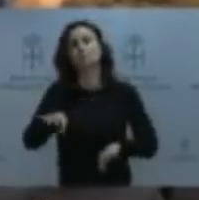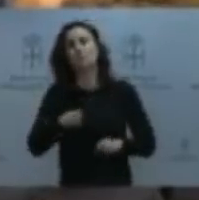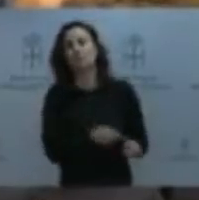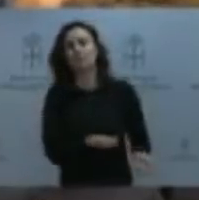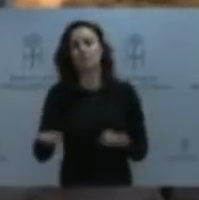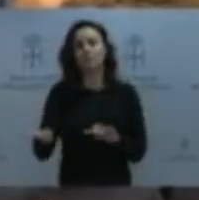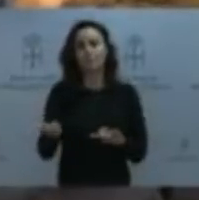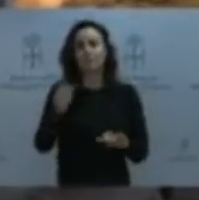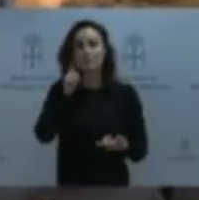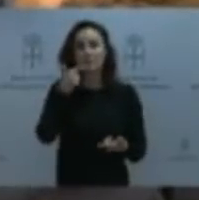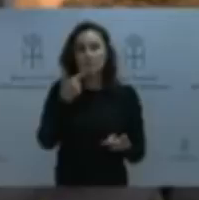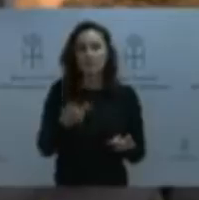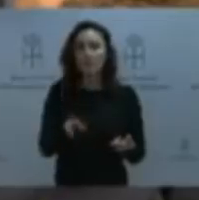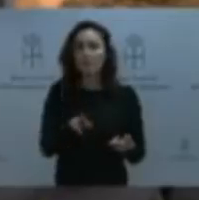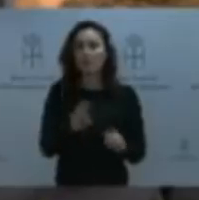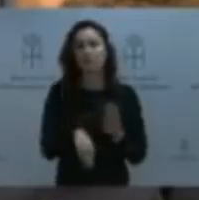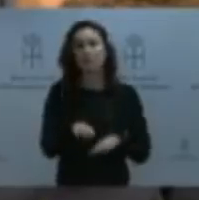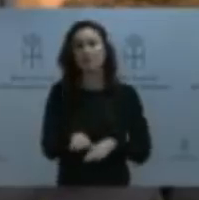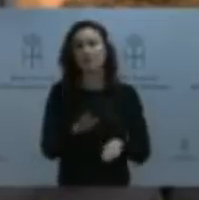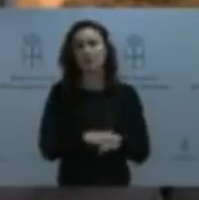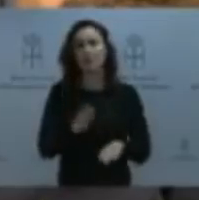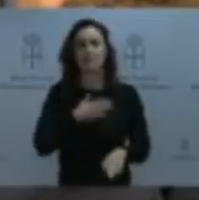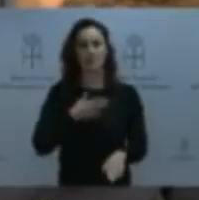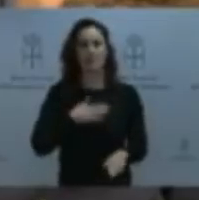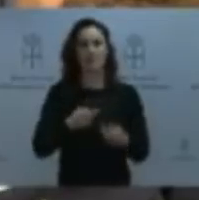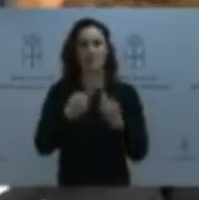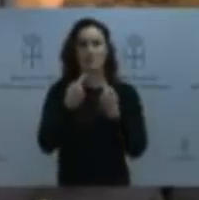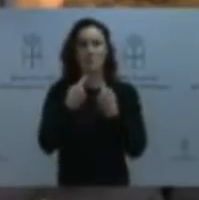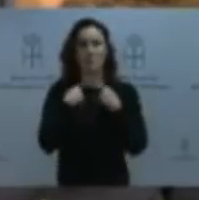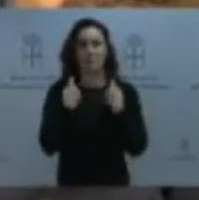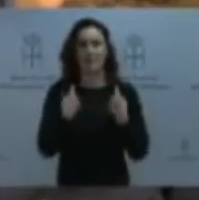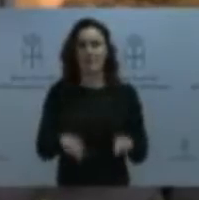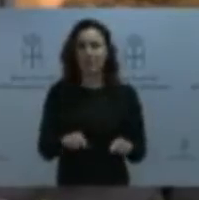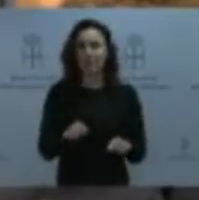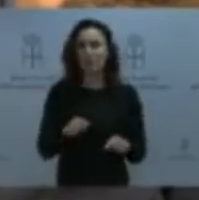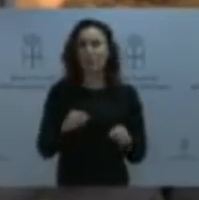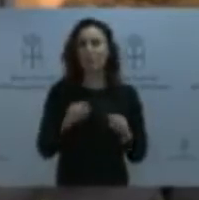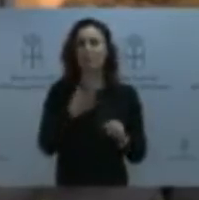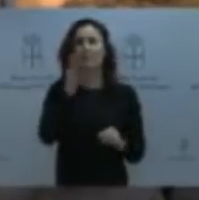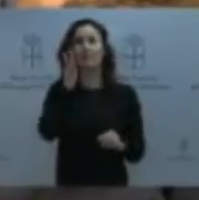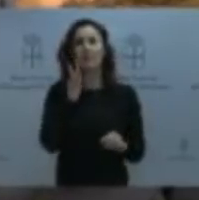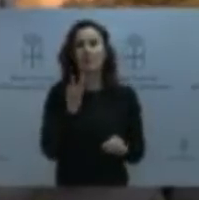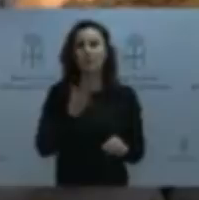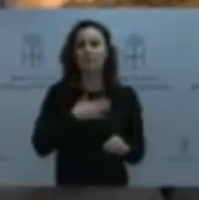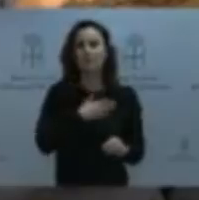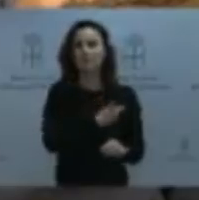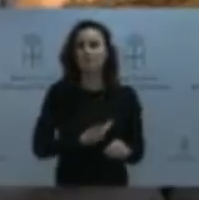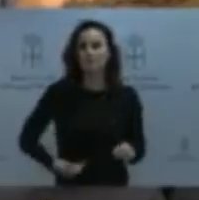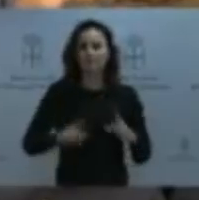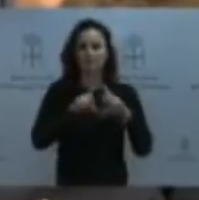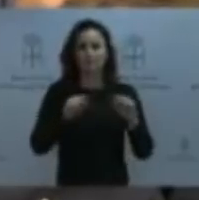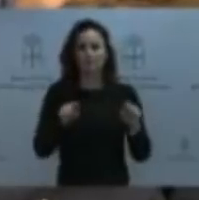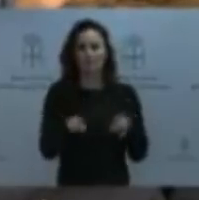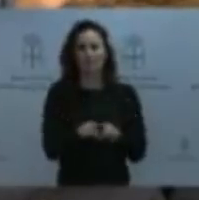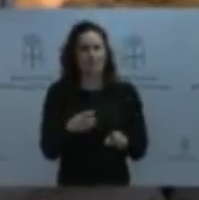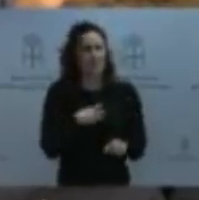pérdida de un patrimonio que era de todas y todos los asturianos. Dejen de actuar como una sucursal, si no, Manuel Menéndez